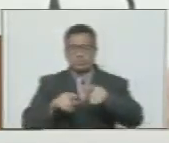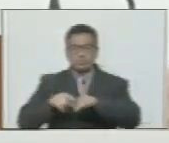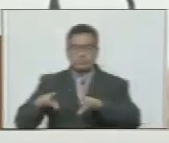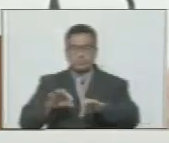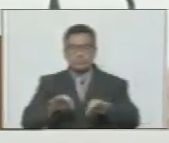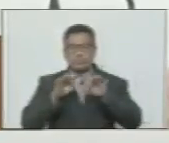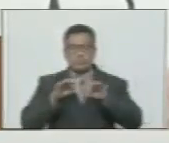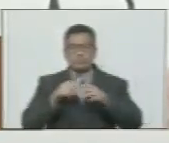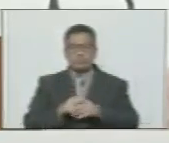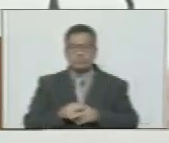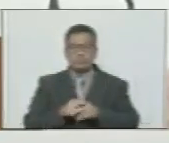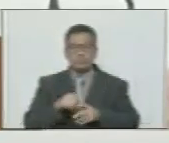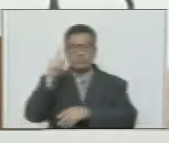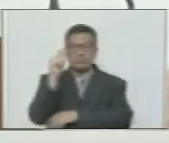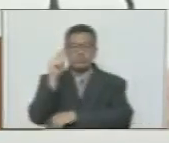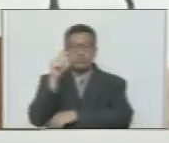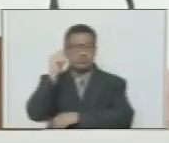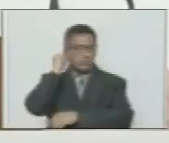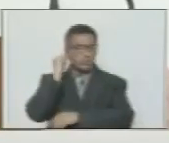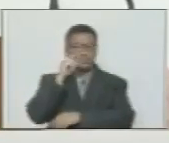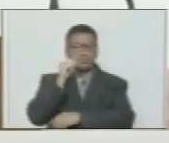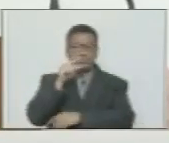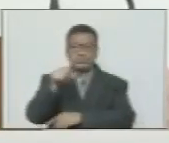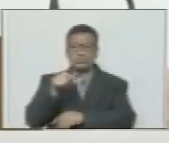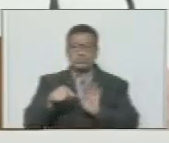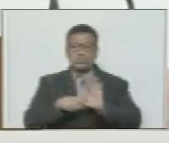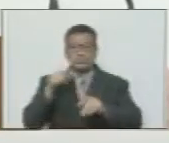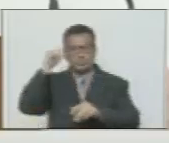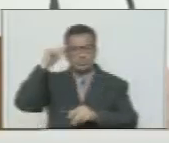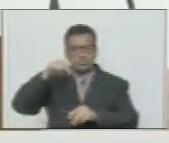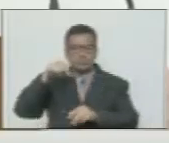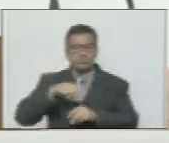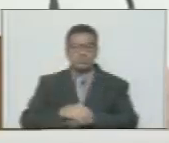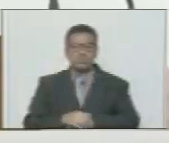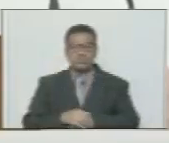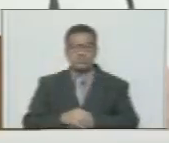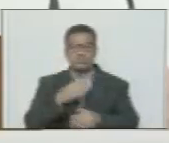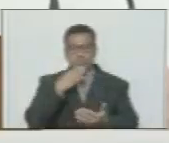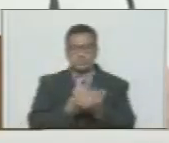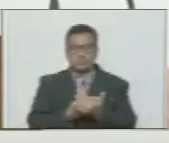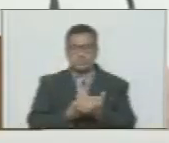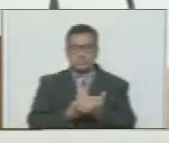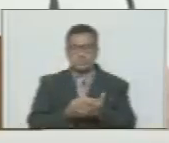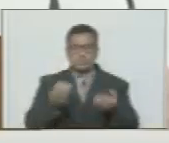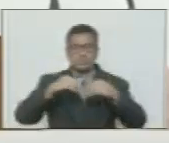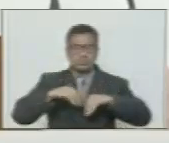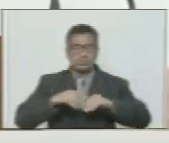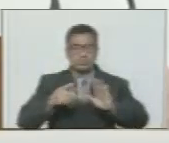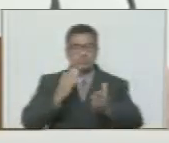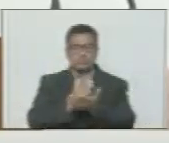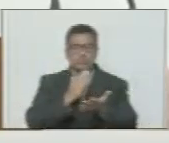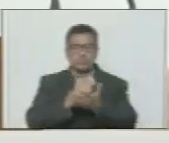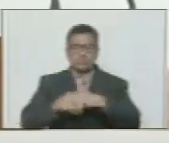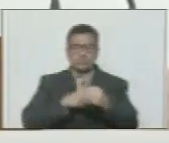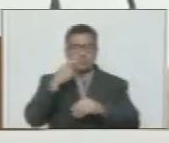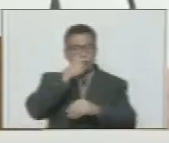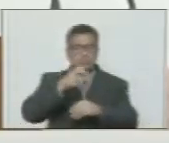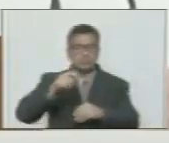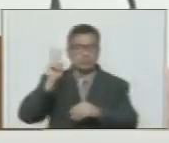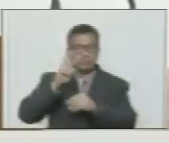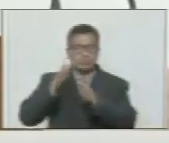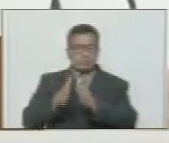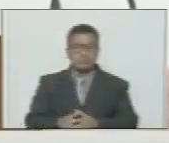subsecretaria, y muy especial a los diputados y diputadas presentes hoy acá, y agradecer pues el acompañamiento que siempre nos ha hecho